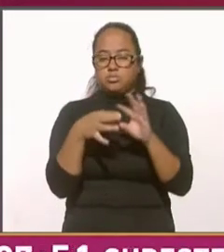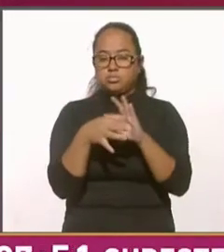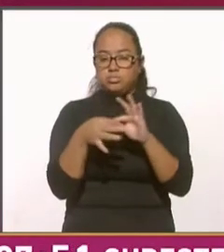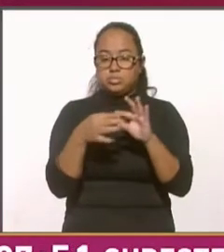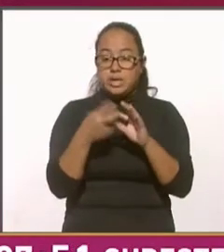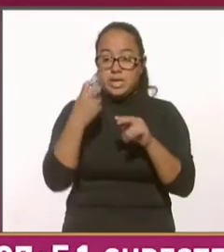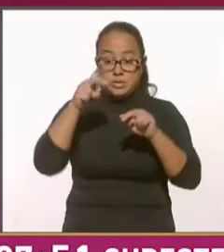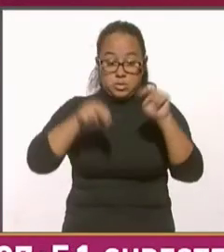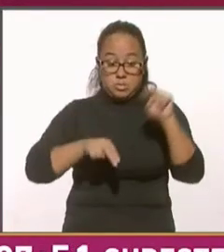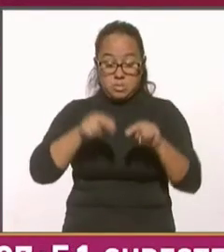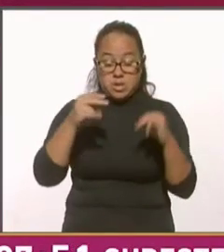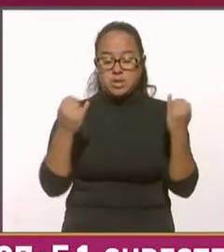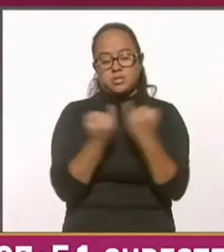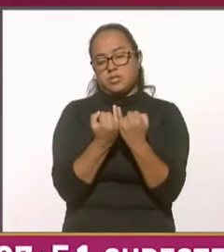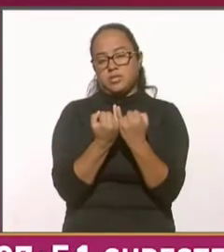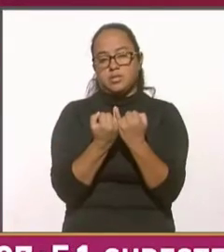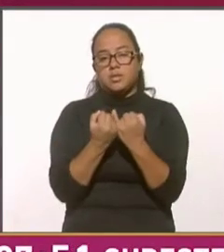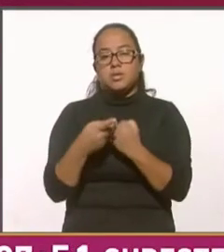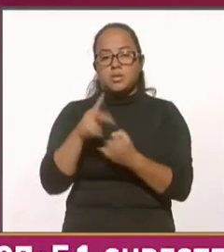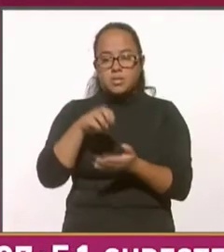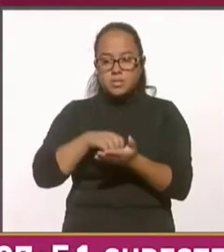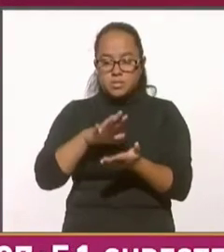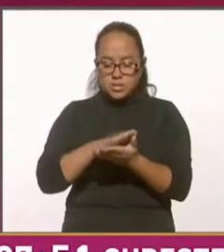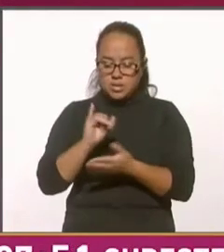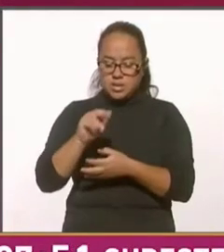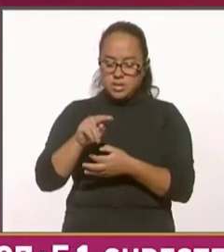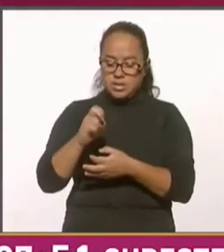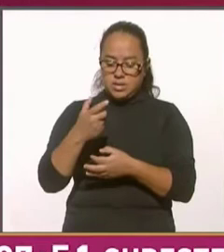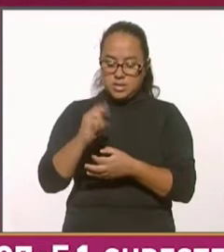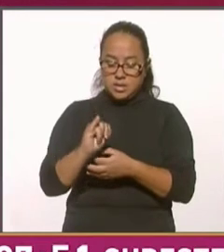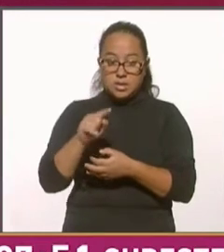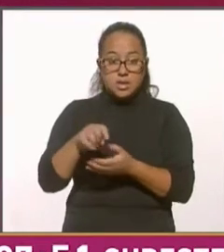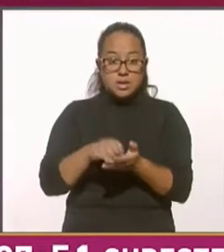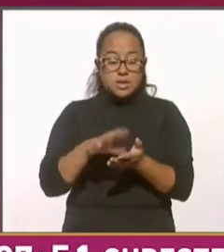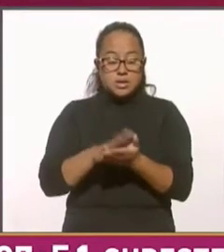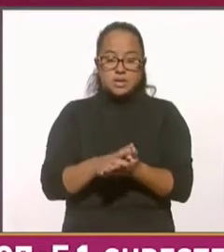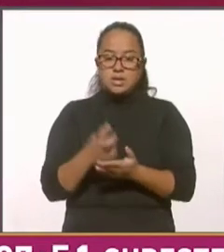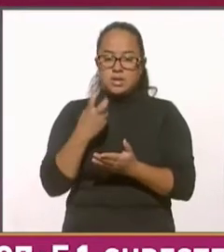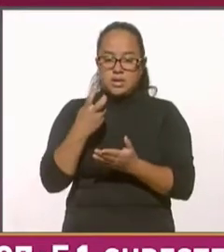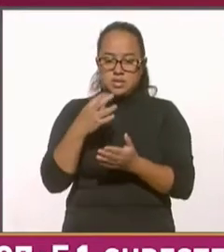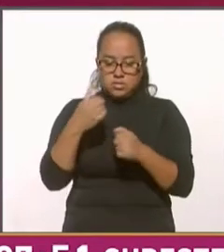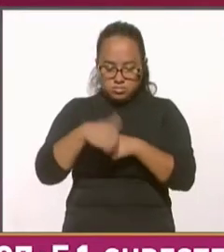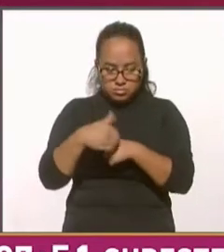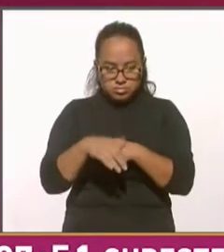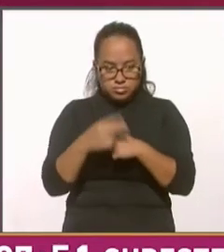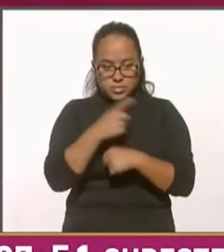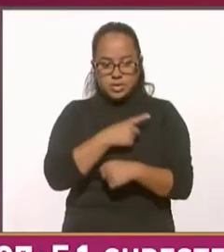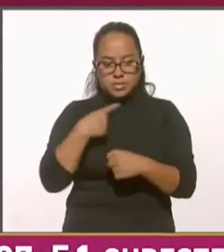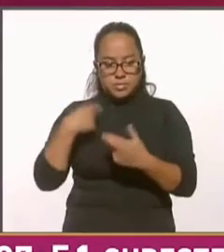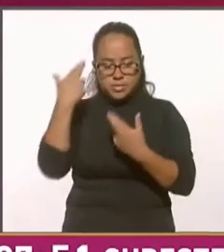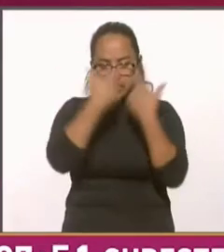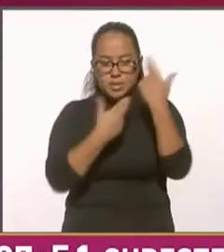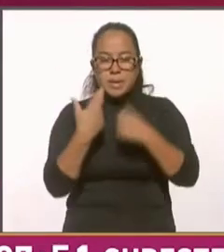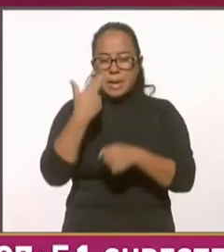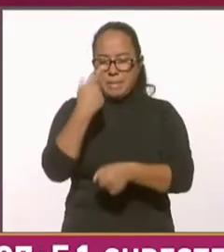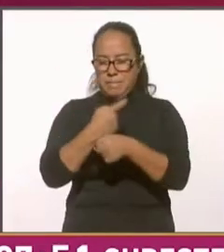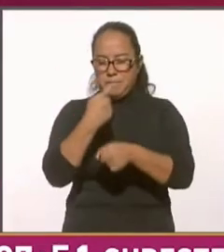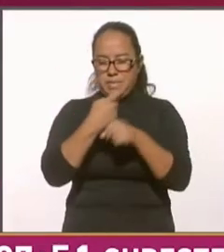esos niveles, pero los datos que nos da INEGI yo creo que es muy, muy bueno revisarlos. Primero te doy el